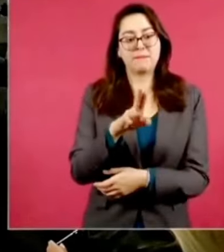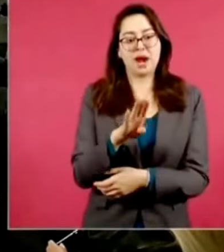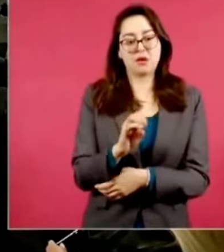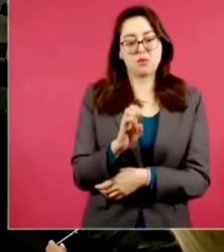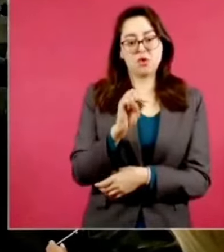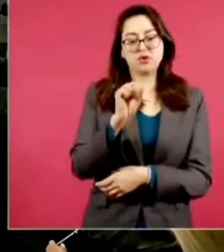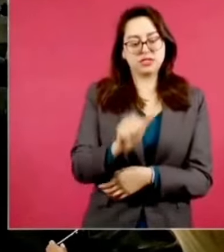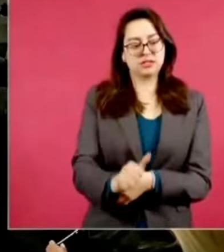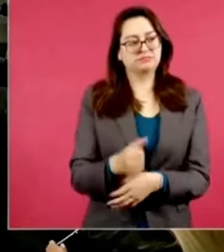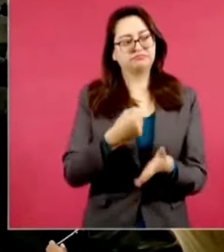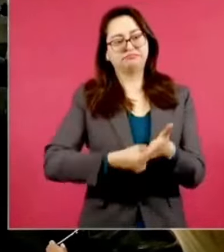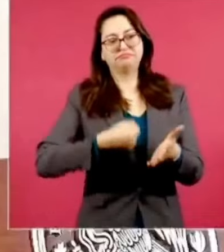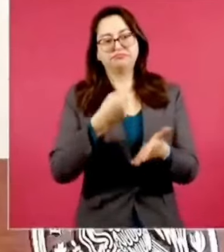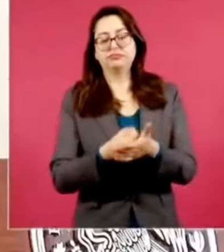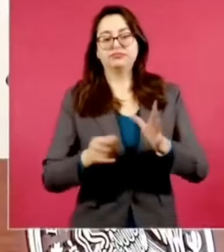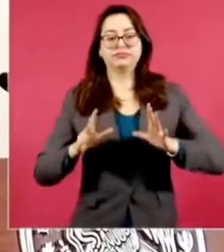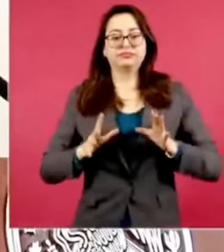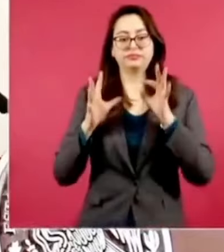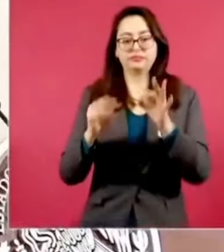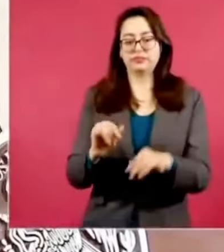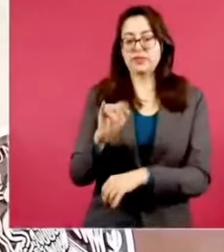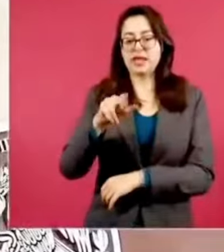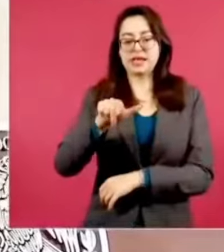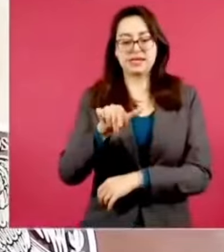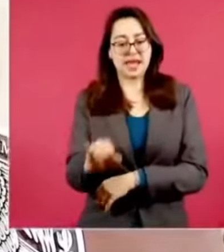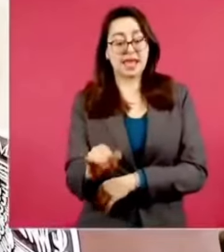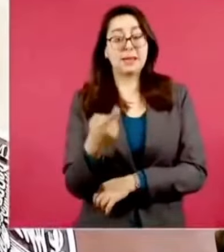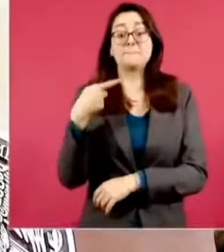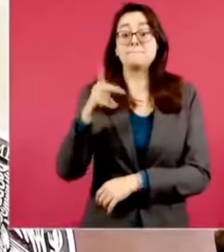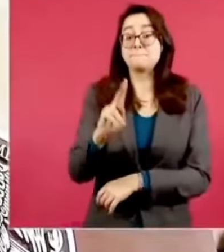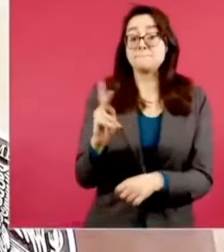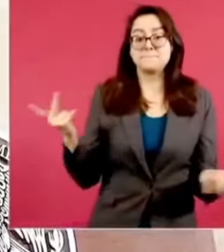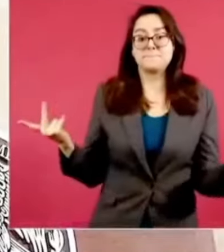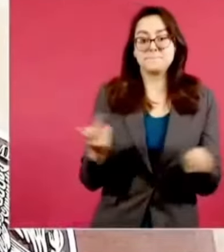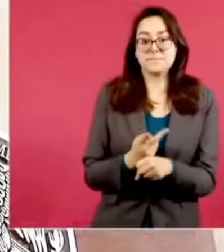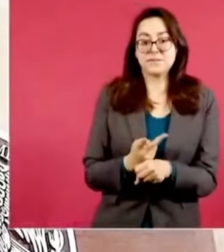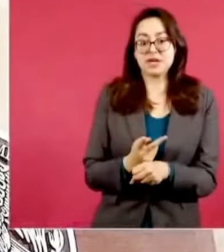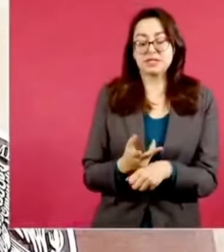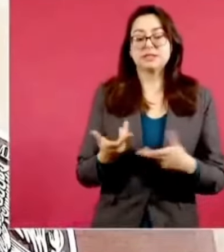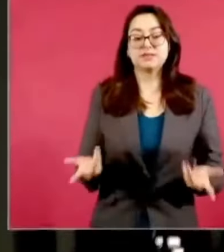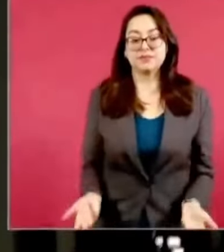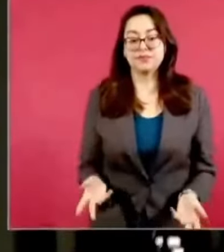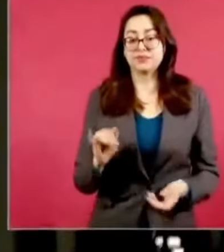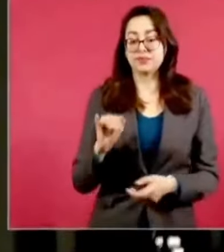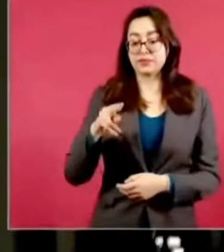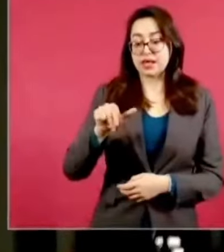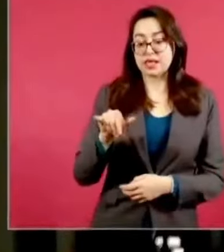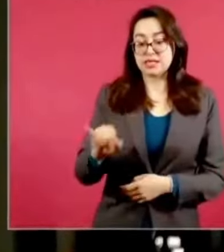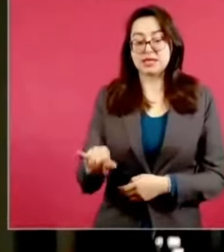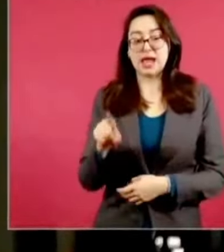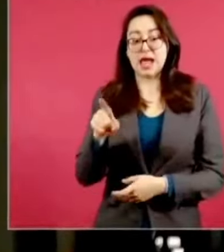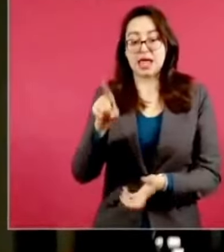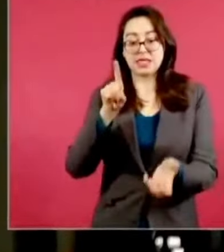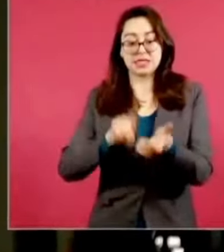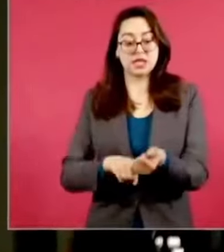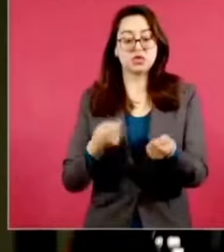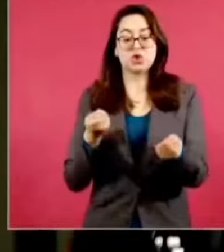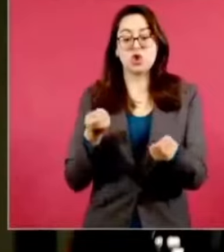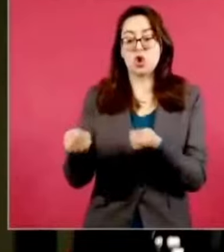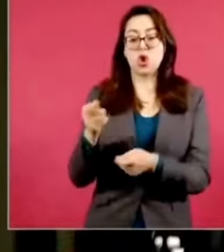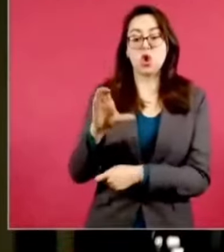creación del instituto. El problema ha sido que, aunque no fue directamente el Instituto de la Transparencia, estuvo en la Secretaría de la Contraloría,